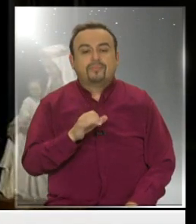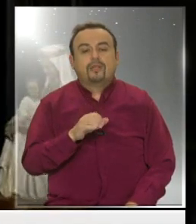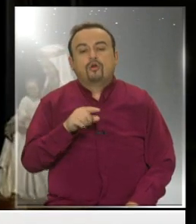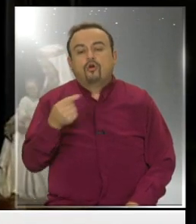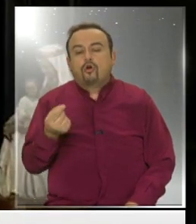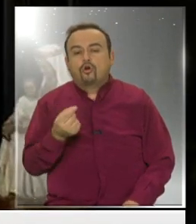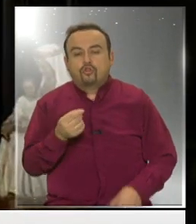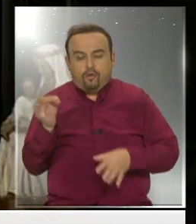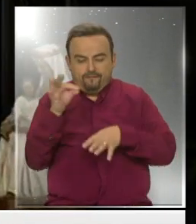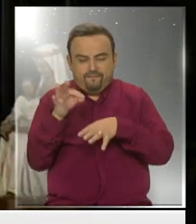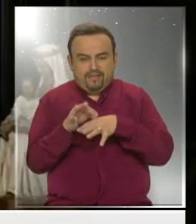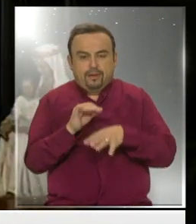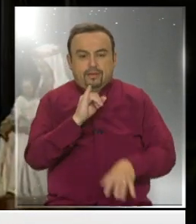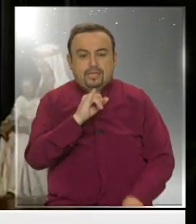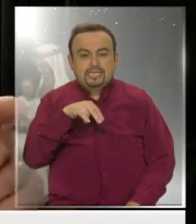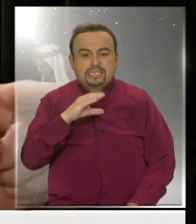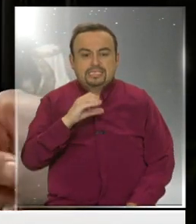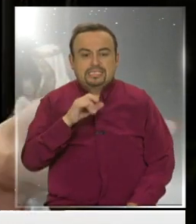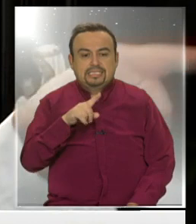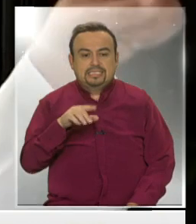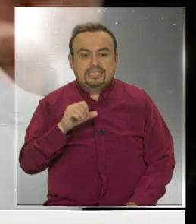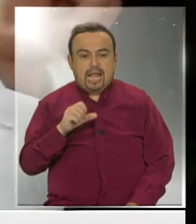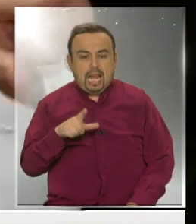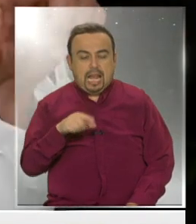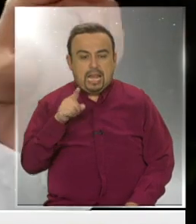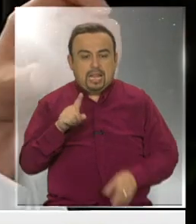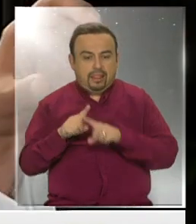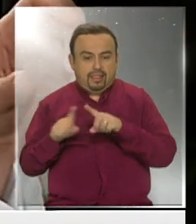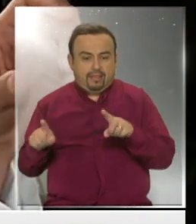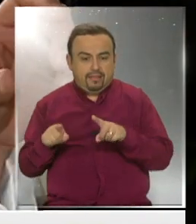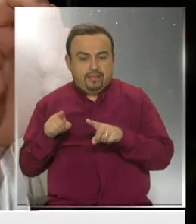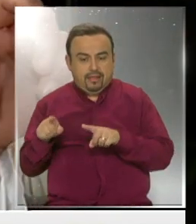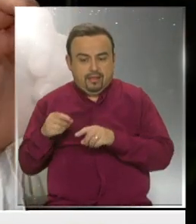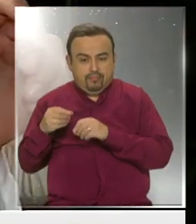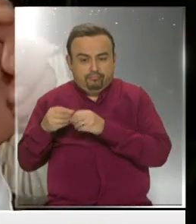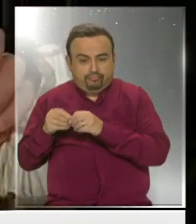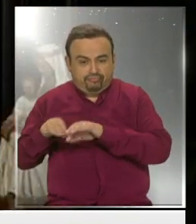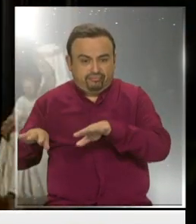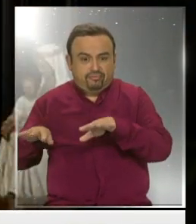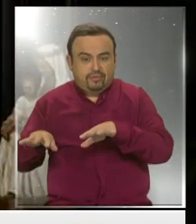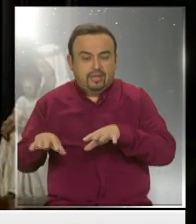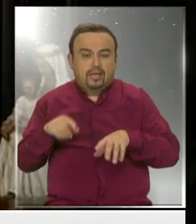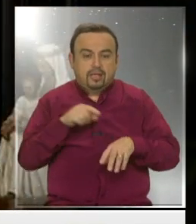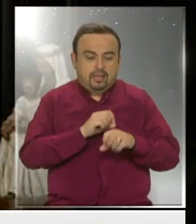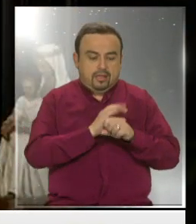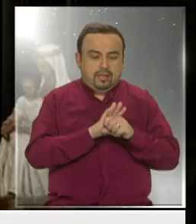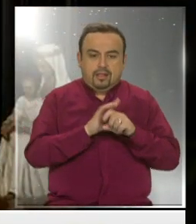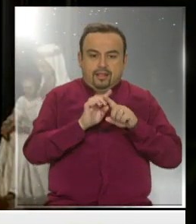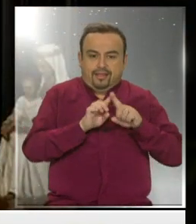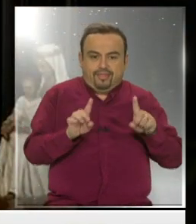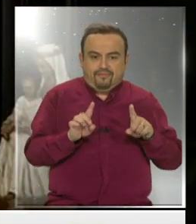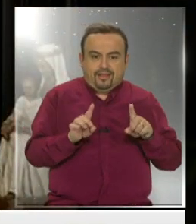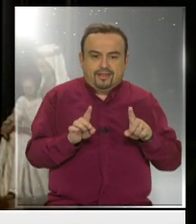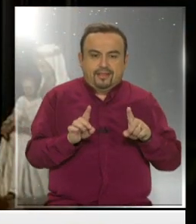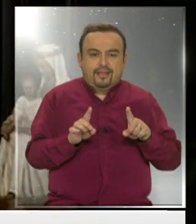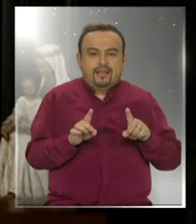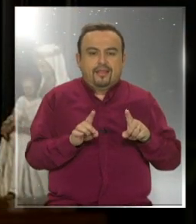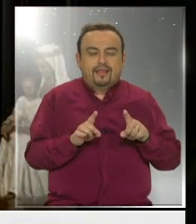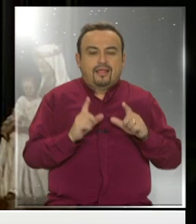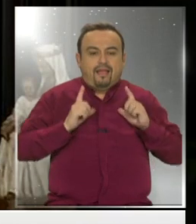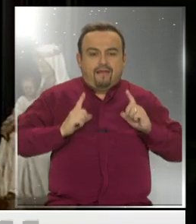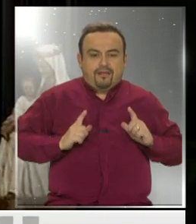funcionan distinto que el comité por su ere de infección alto el comino responde tanto a las